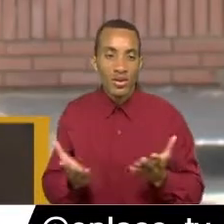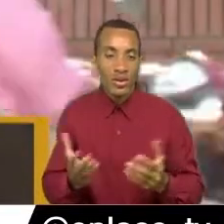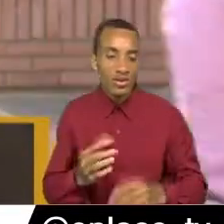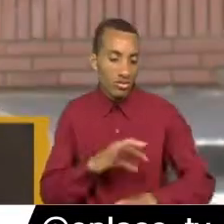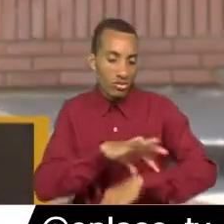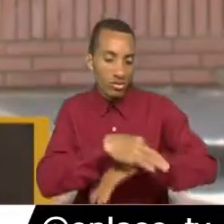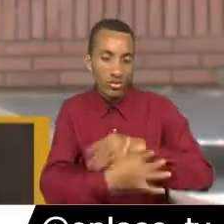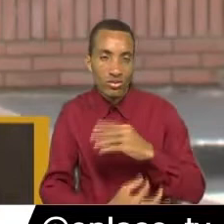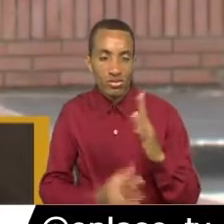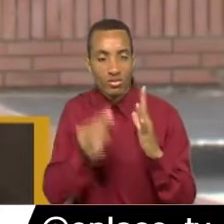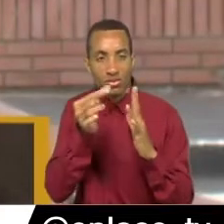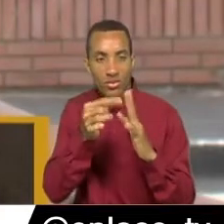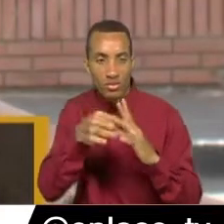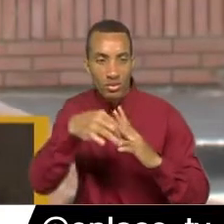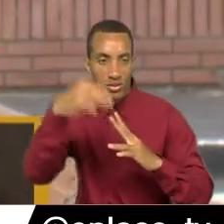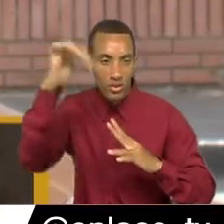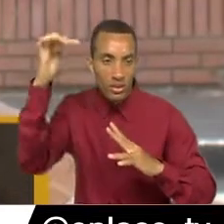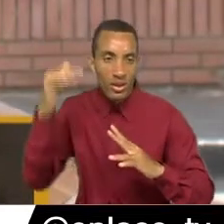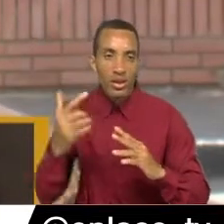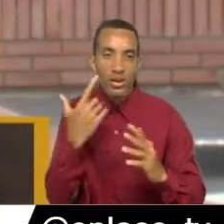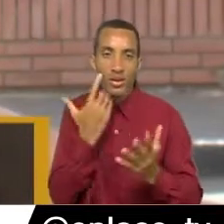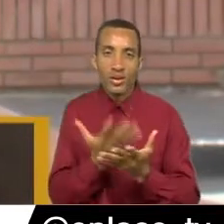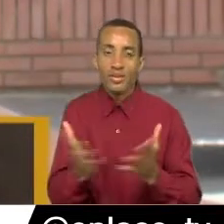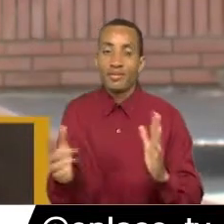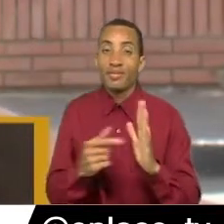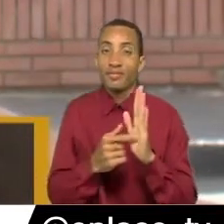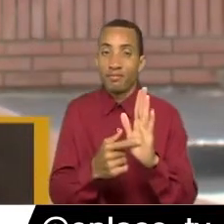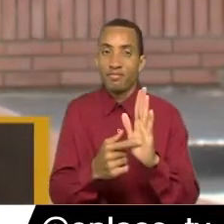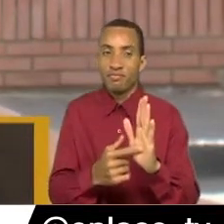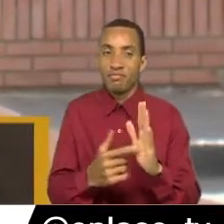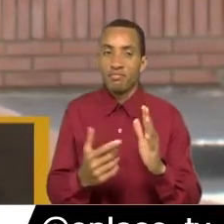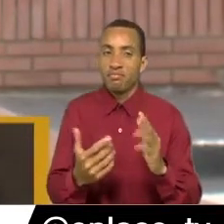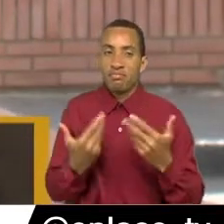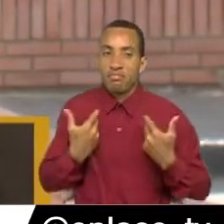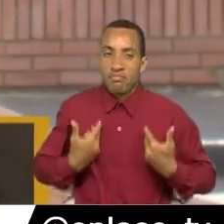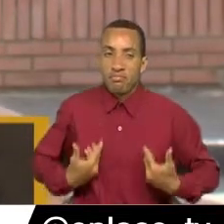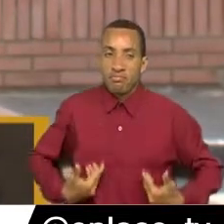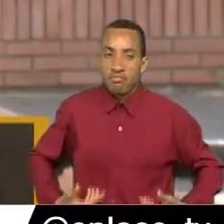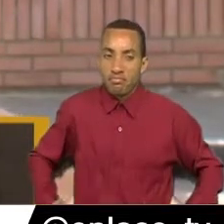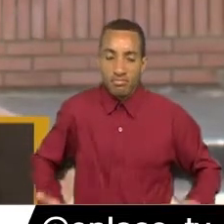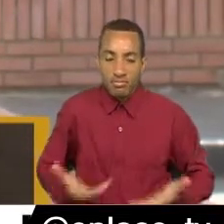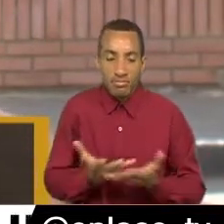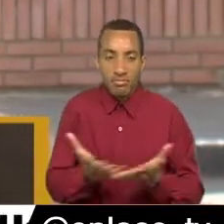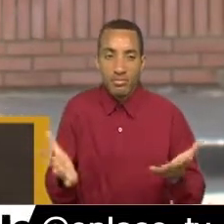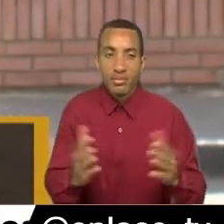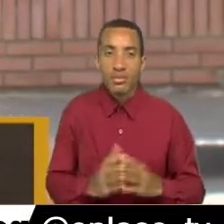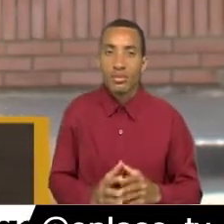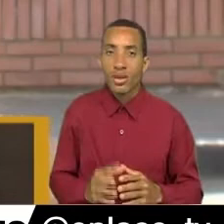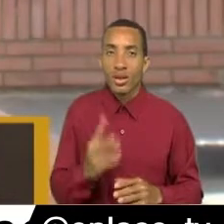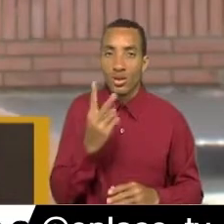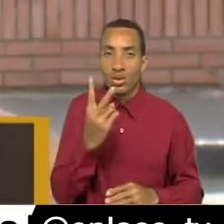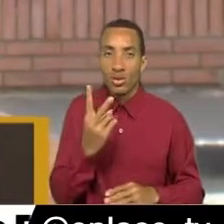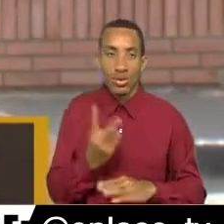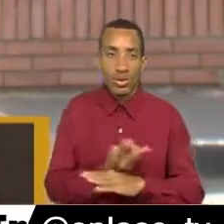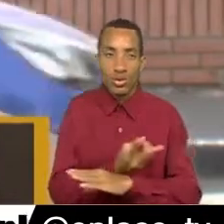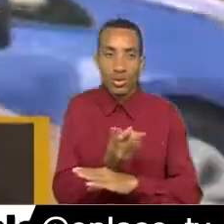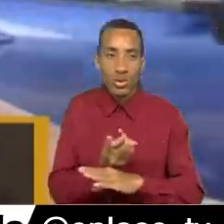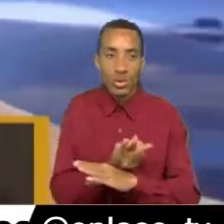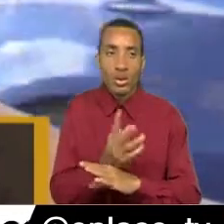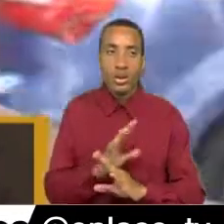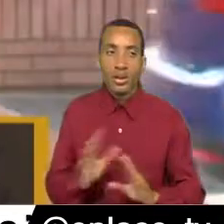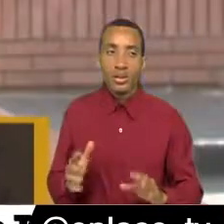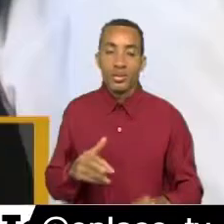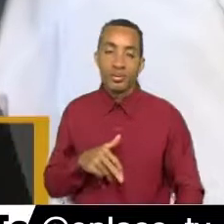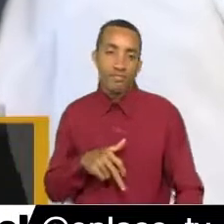mostrar sus prendas y todo lo que tenga que hacer en 2 horas en la gran pasarela